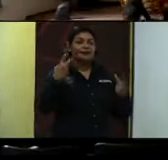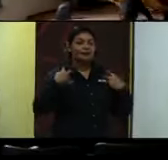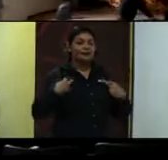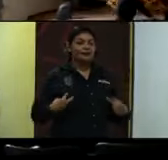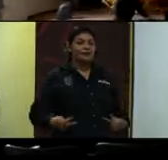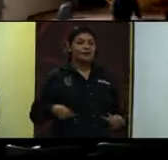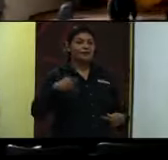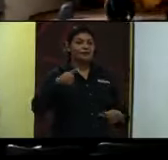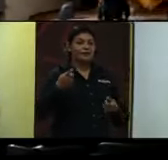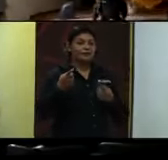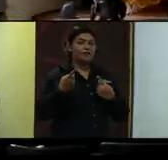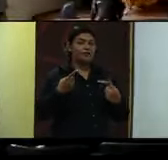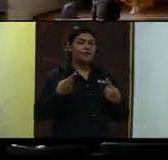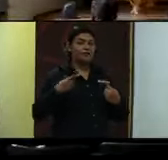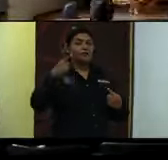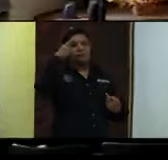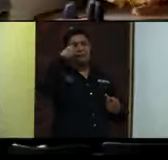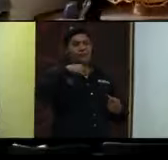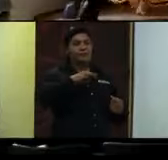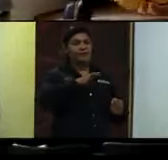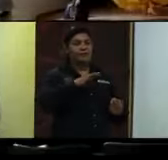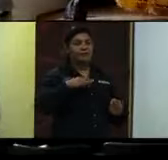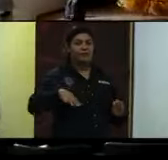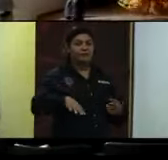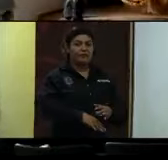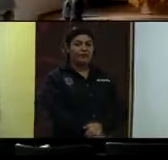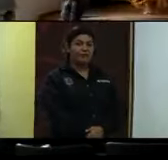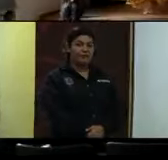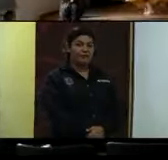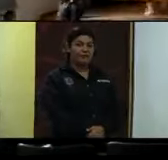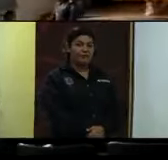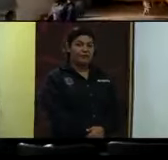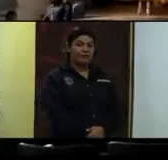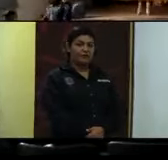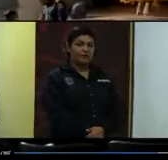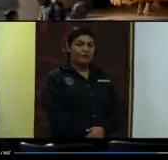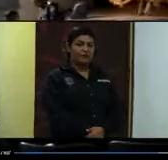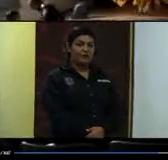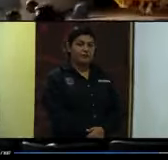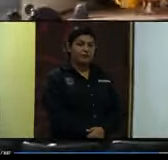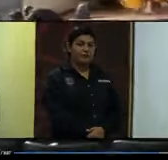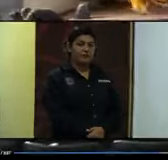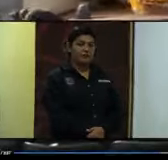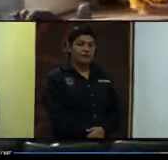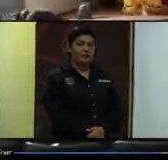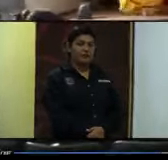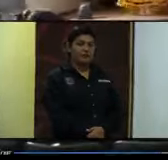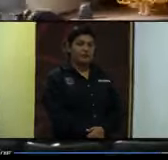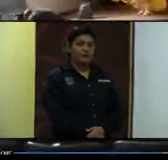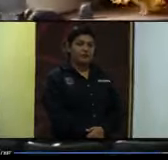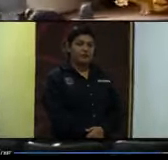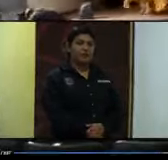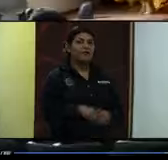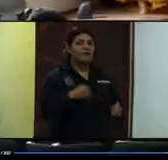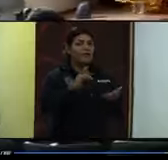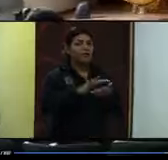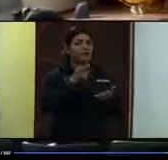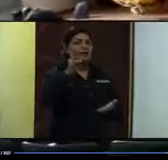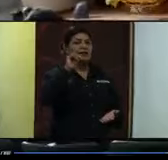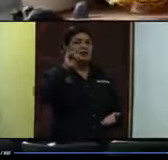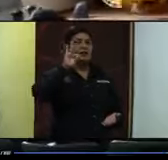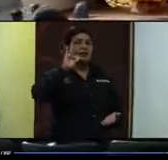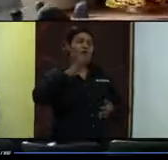usted nos donó para la subzona de Altamira. Los confeccionó el DIF. Sí, así es. También agradecer al DIF, ¿verdad? Por